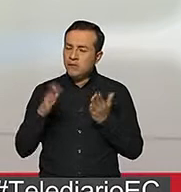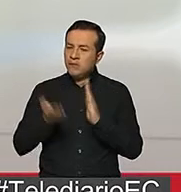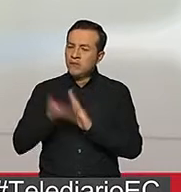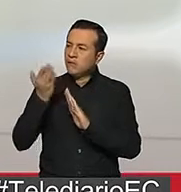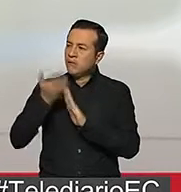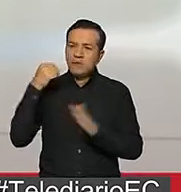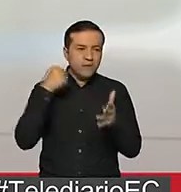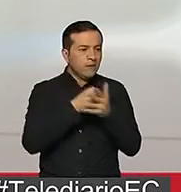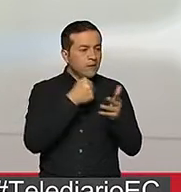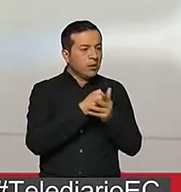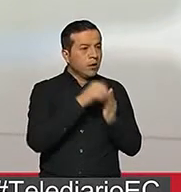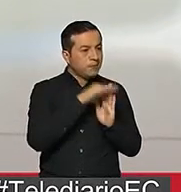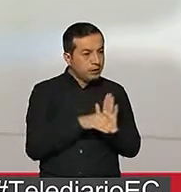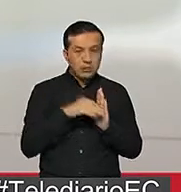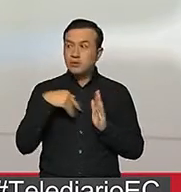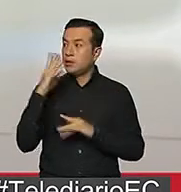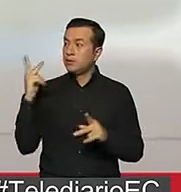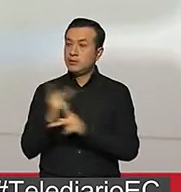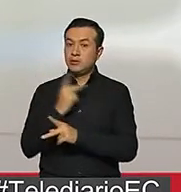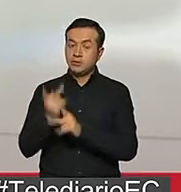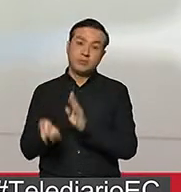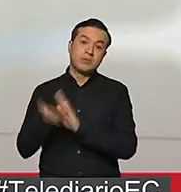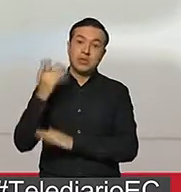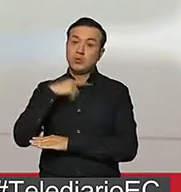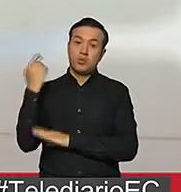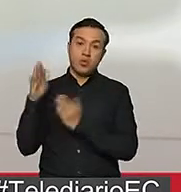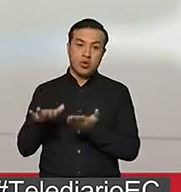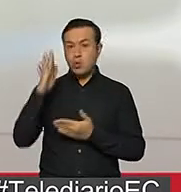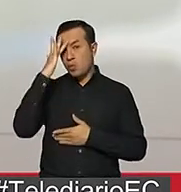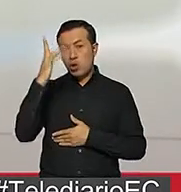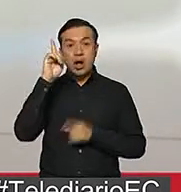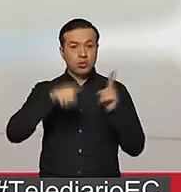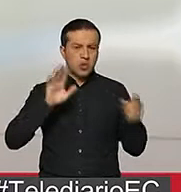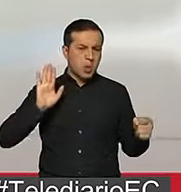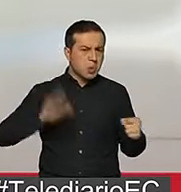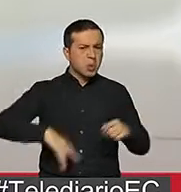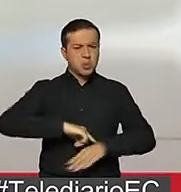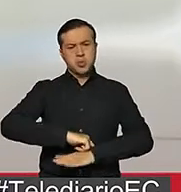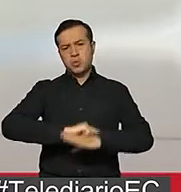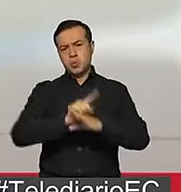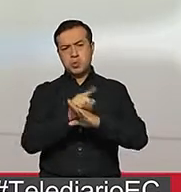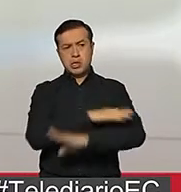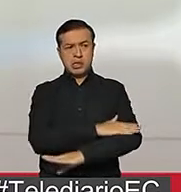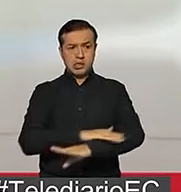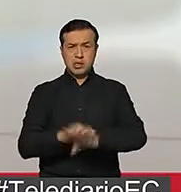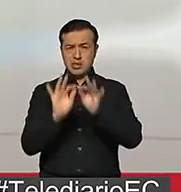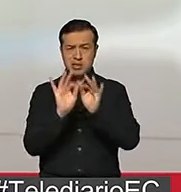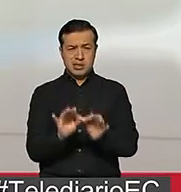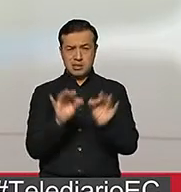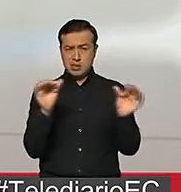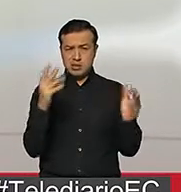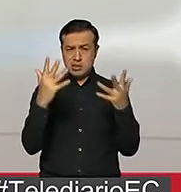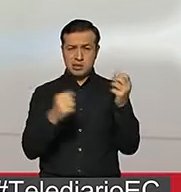eran menos pero mucho más fatales y esto se da por muchas razones particularmente la velocidad como las vías mejoraron notablemente en los